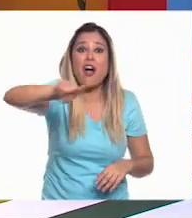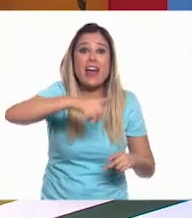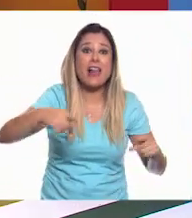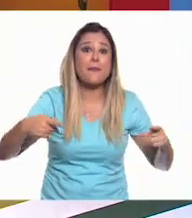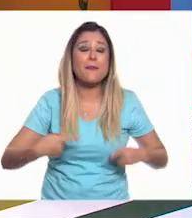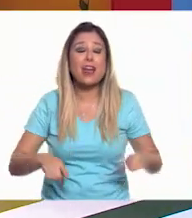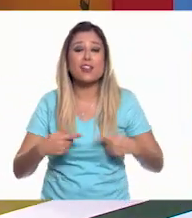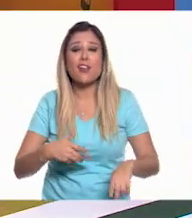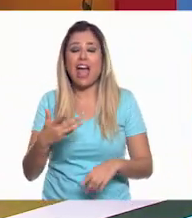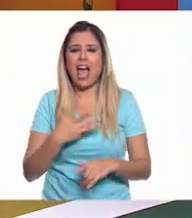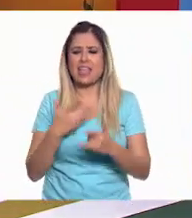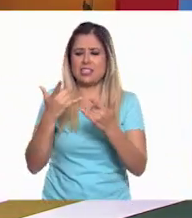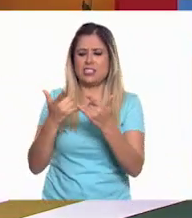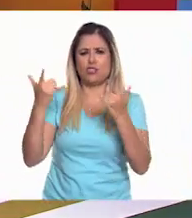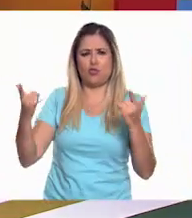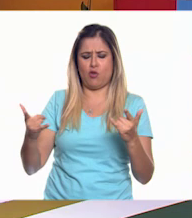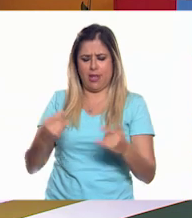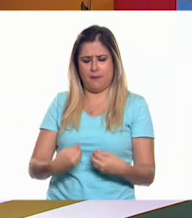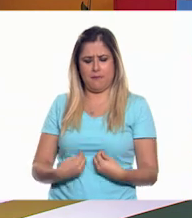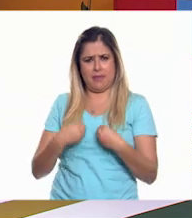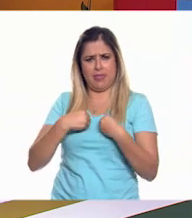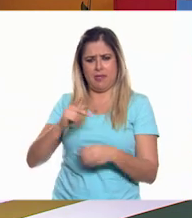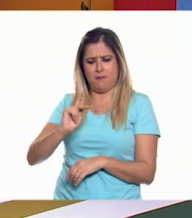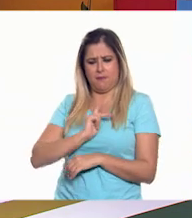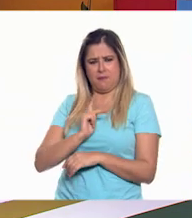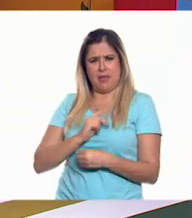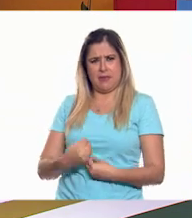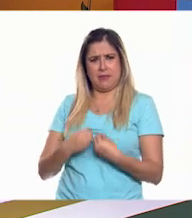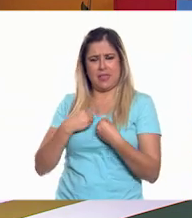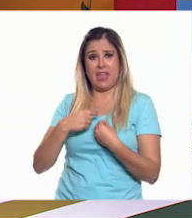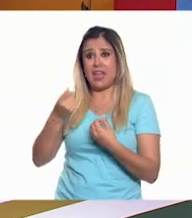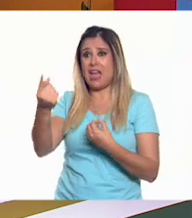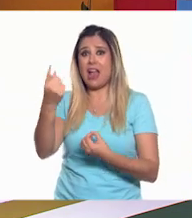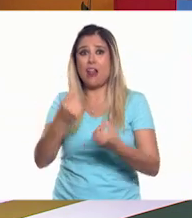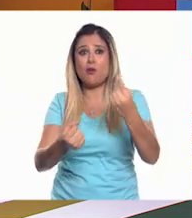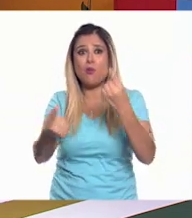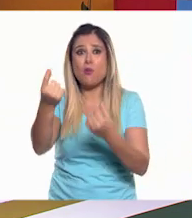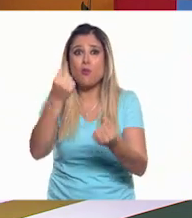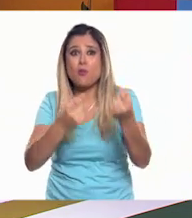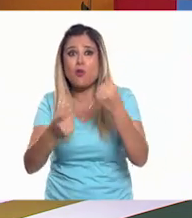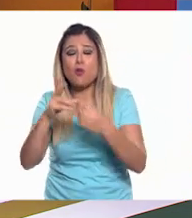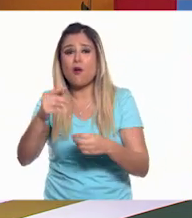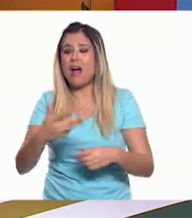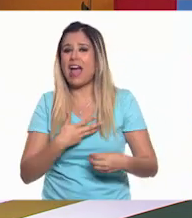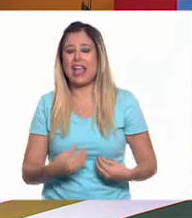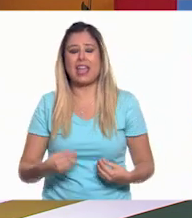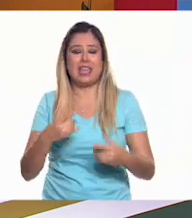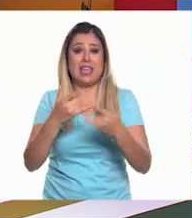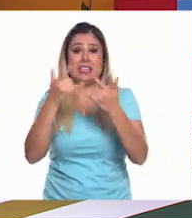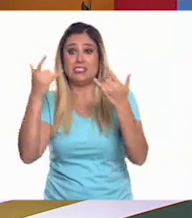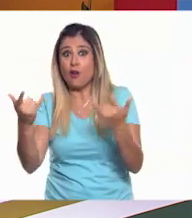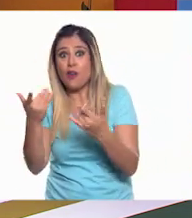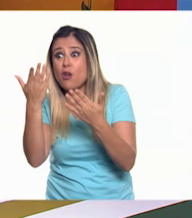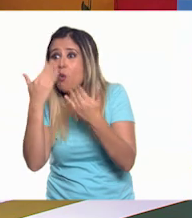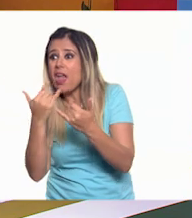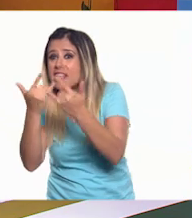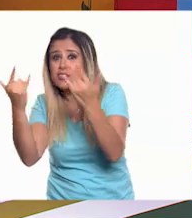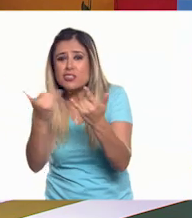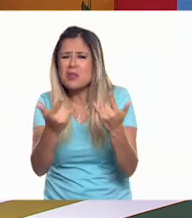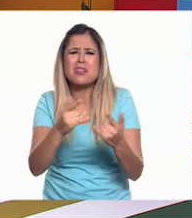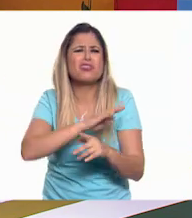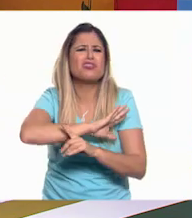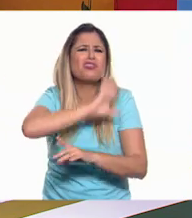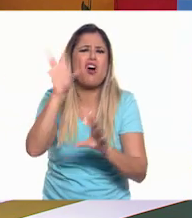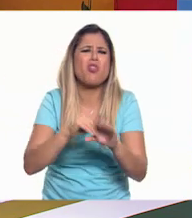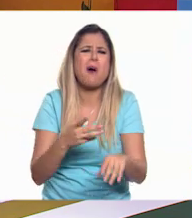una historia personal. Todos, Eric. No hay una sola persona que no tenga una historia familiar y una historia